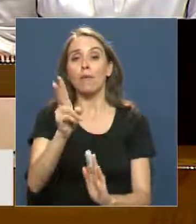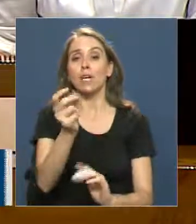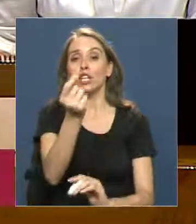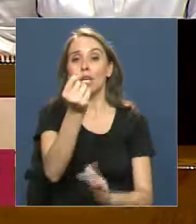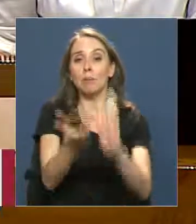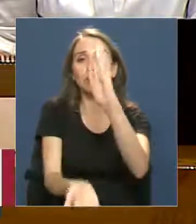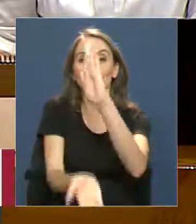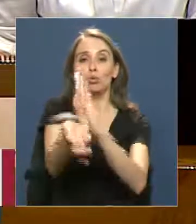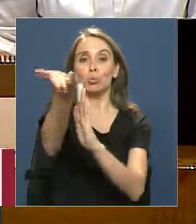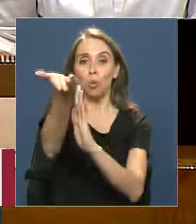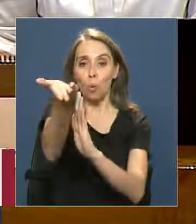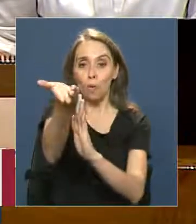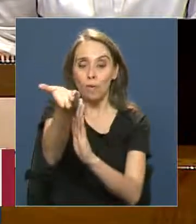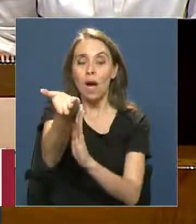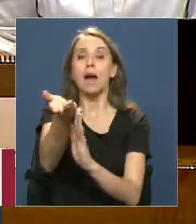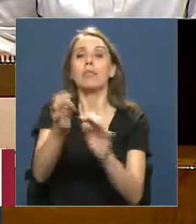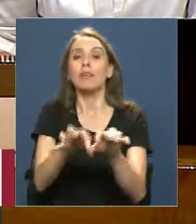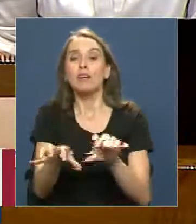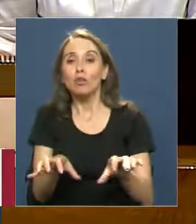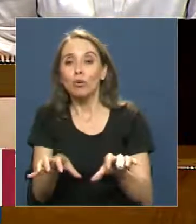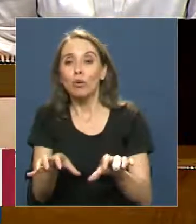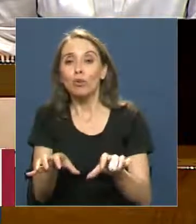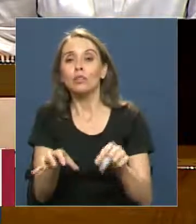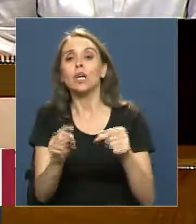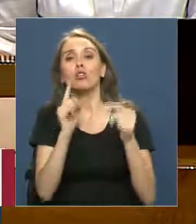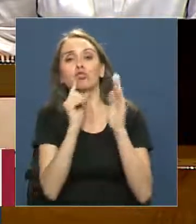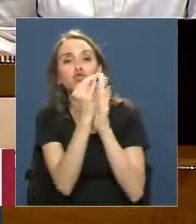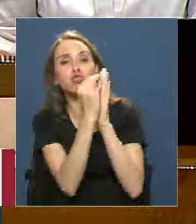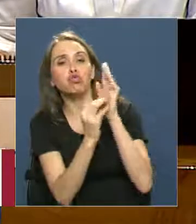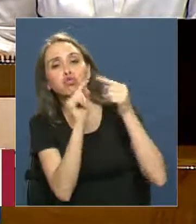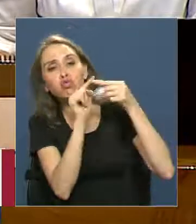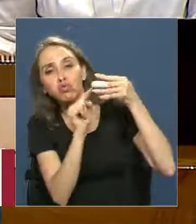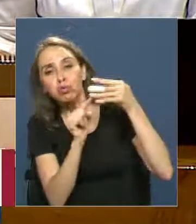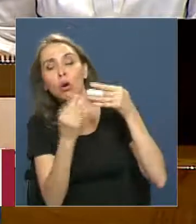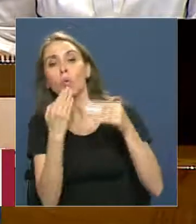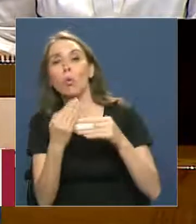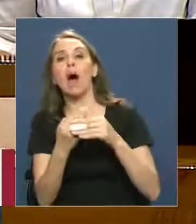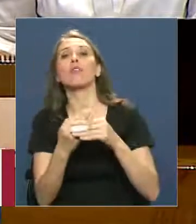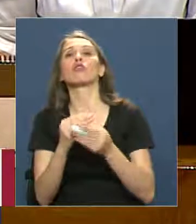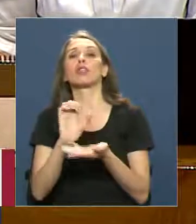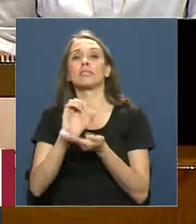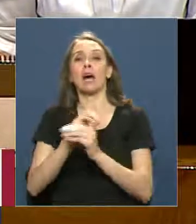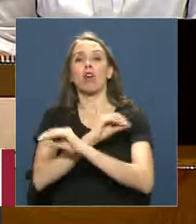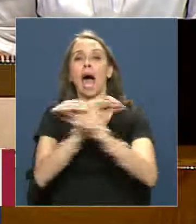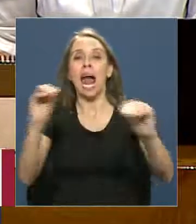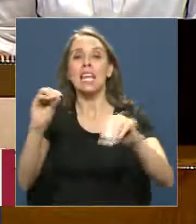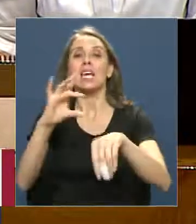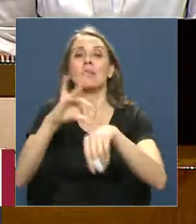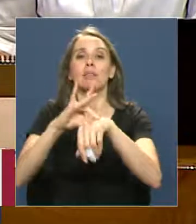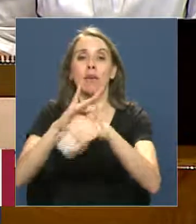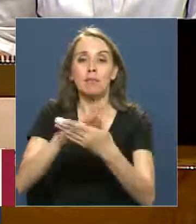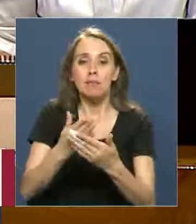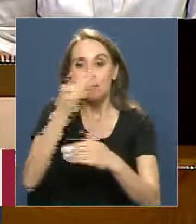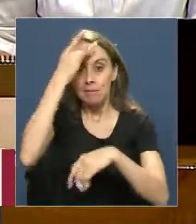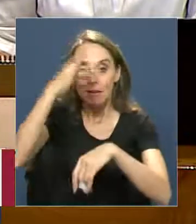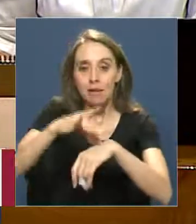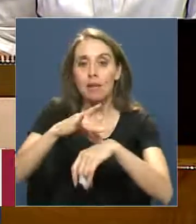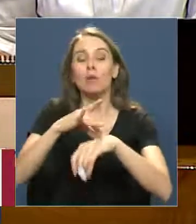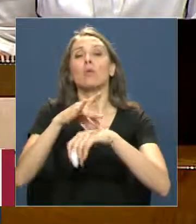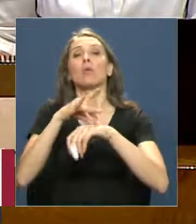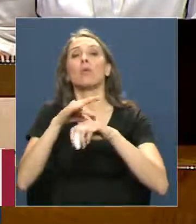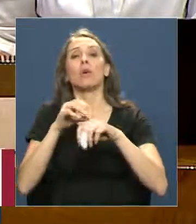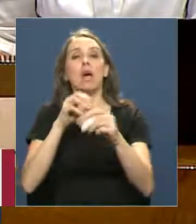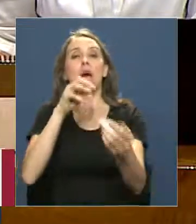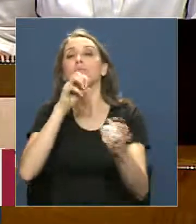de precios de los productos que indica en caso de alerta sanitaria, epidemia o pandemia. Con